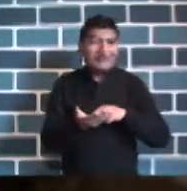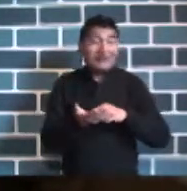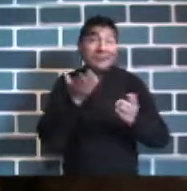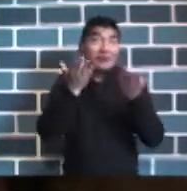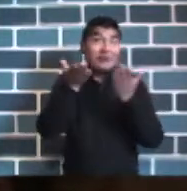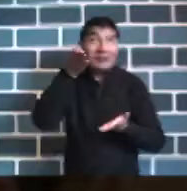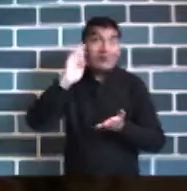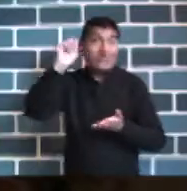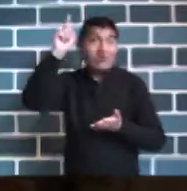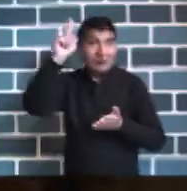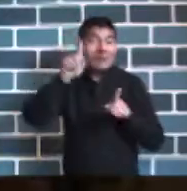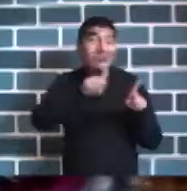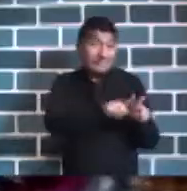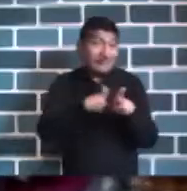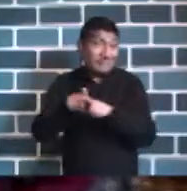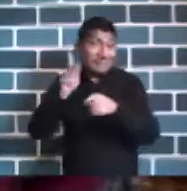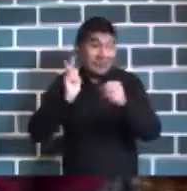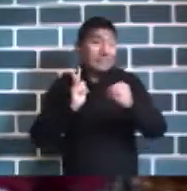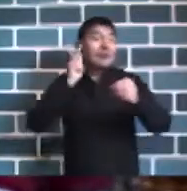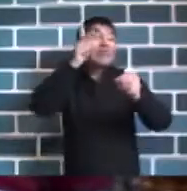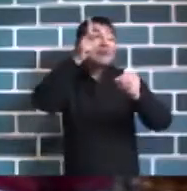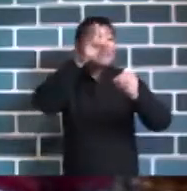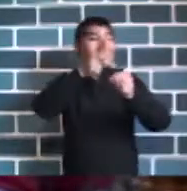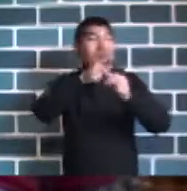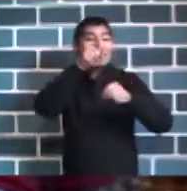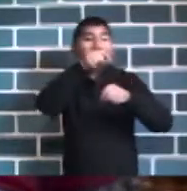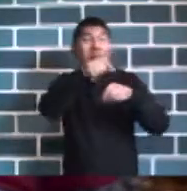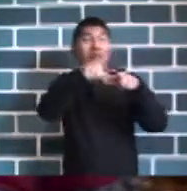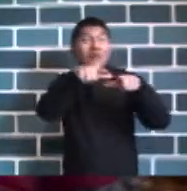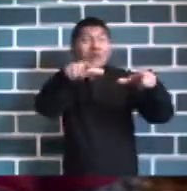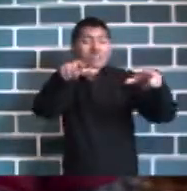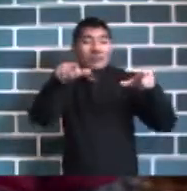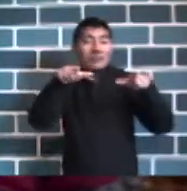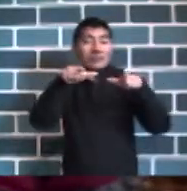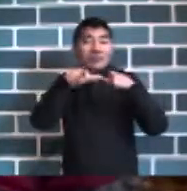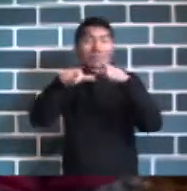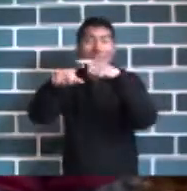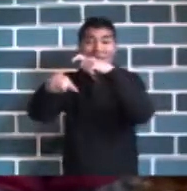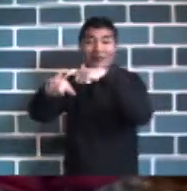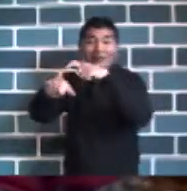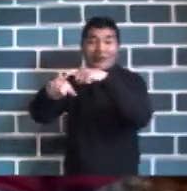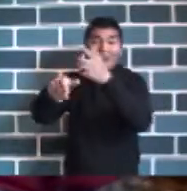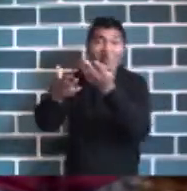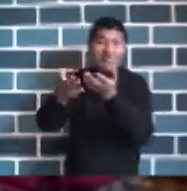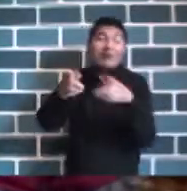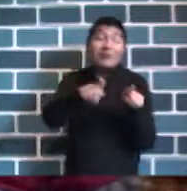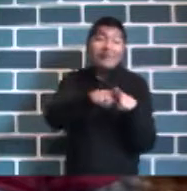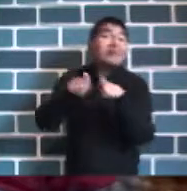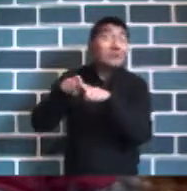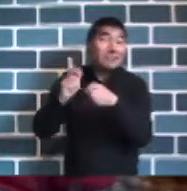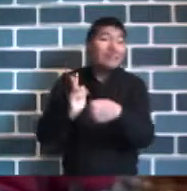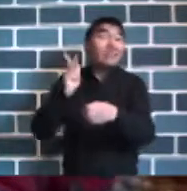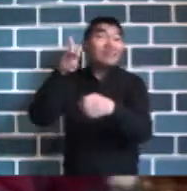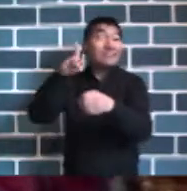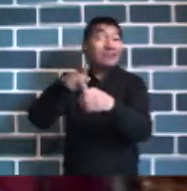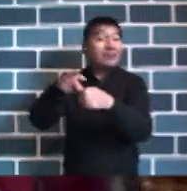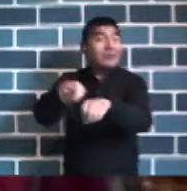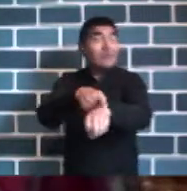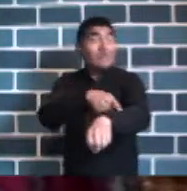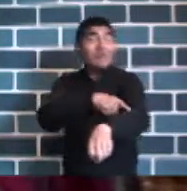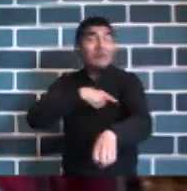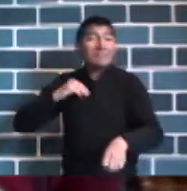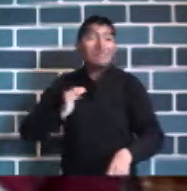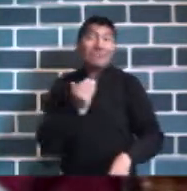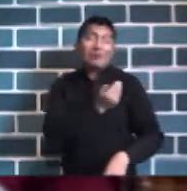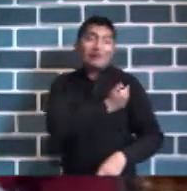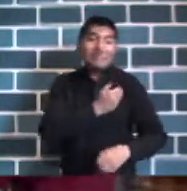bien dios también se hace presente en esos lugares y situaciones también se hace presente a lo largo de nuestra